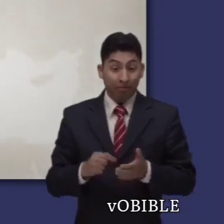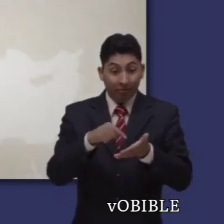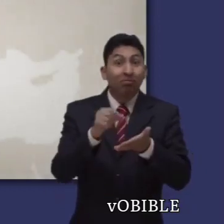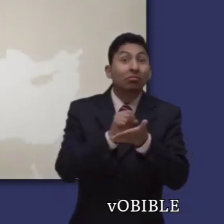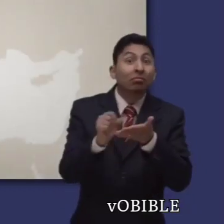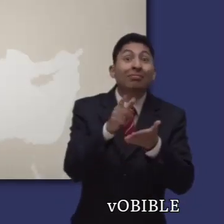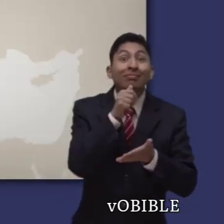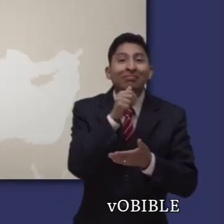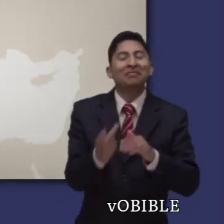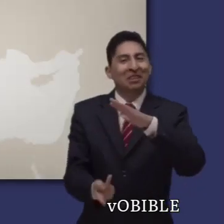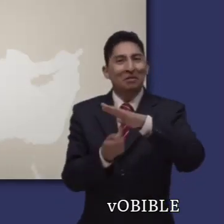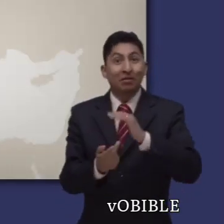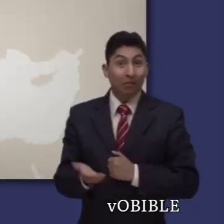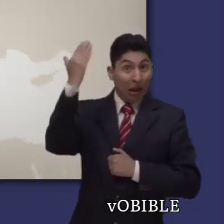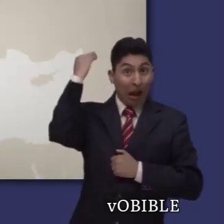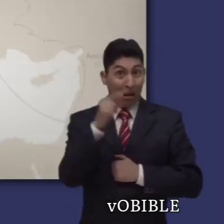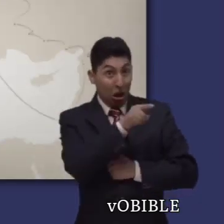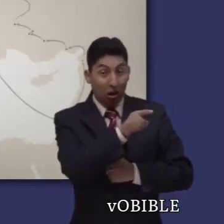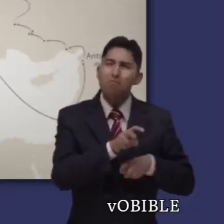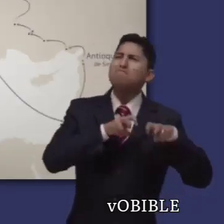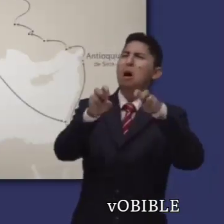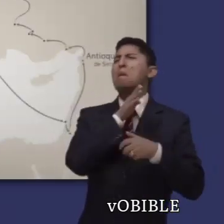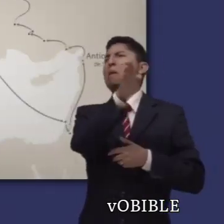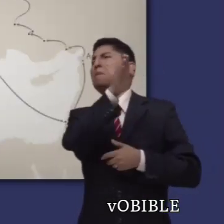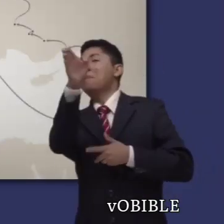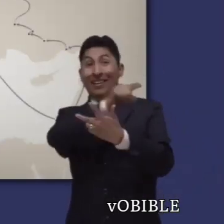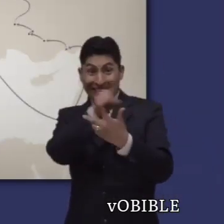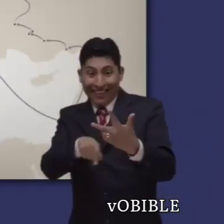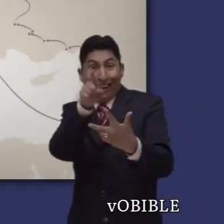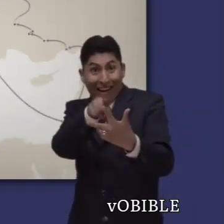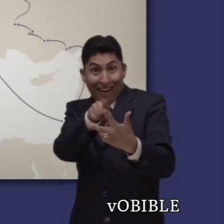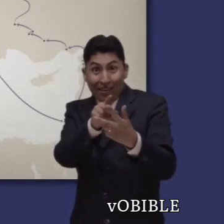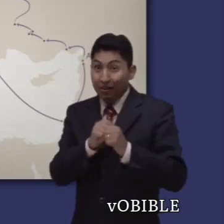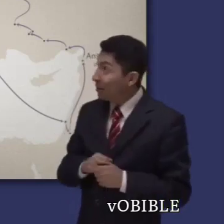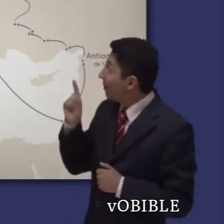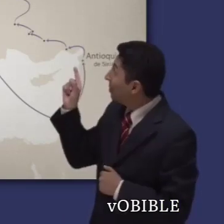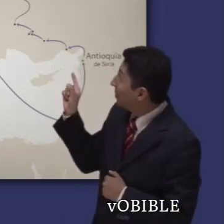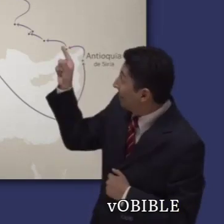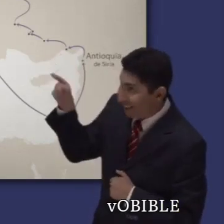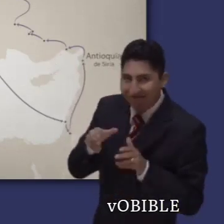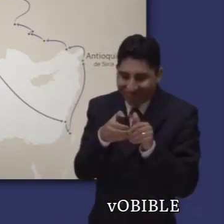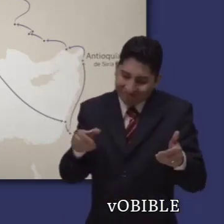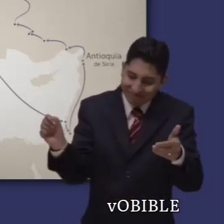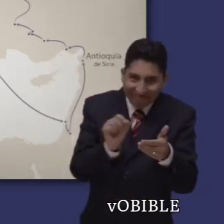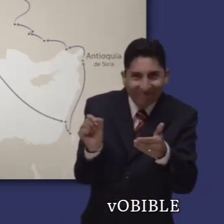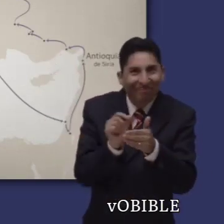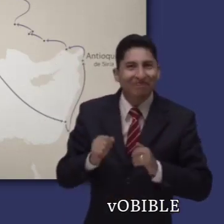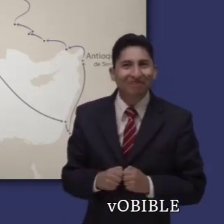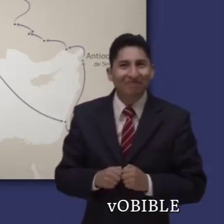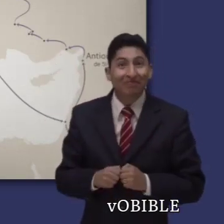El apóstol Pablo escribió esta carta desde Corinto o desde Antioquía de Siria, durante su segundo viaje misional o poco